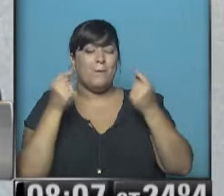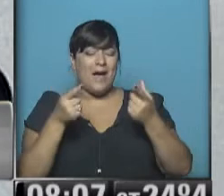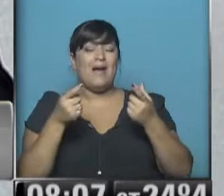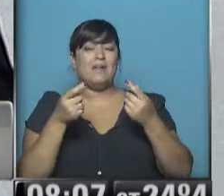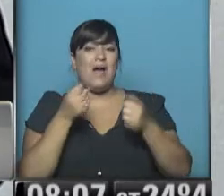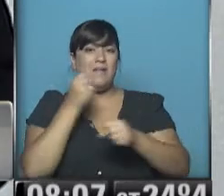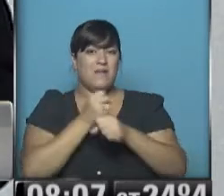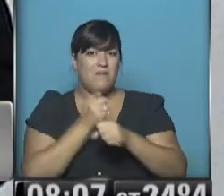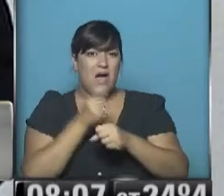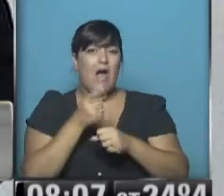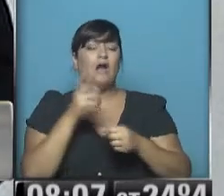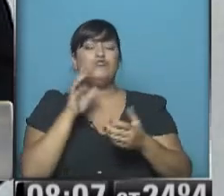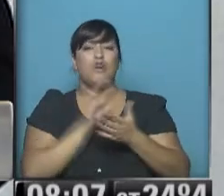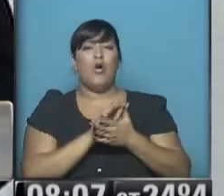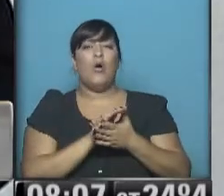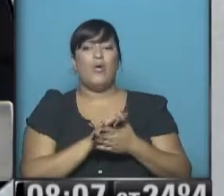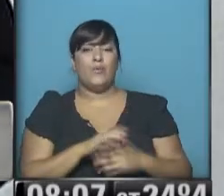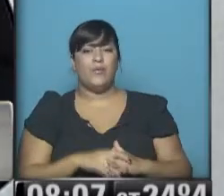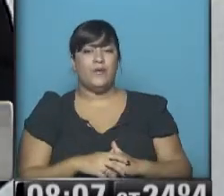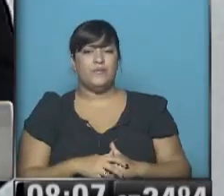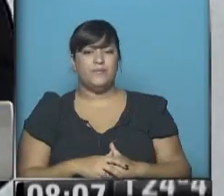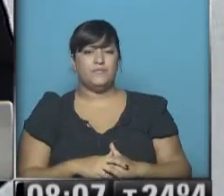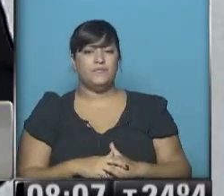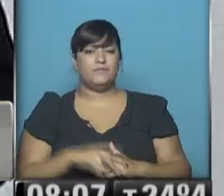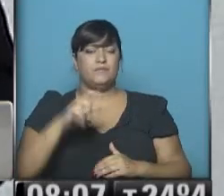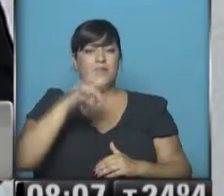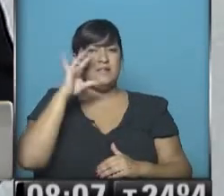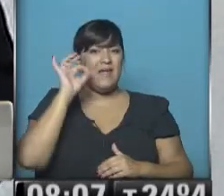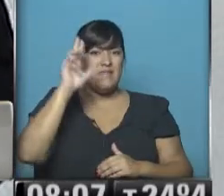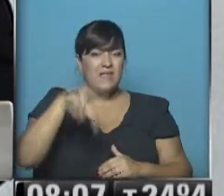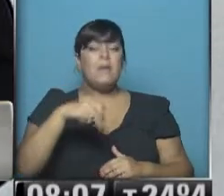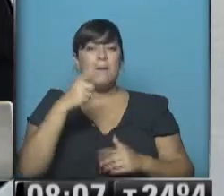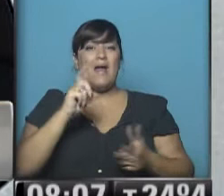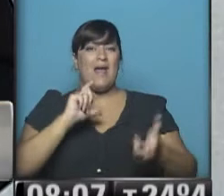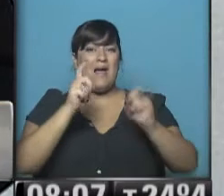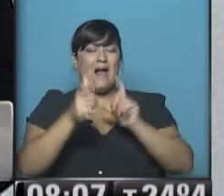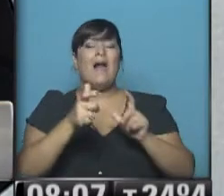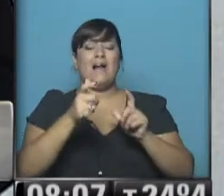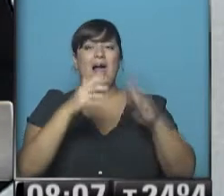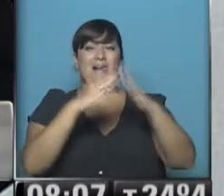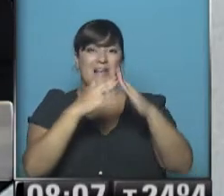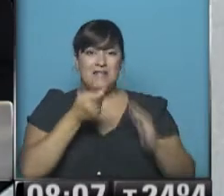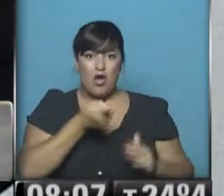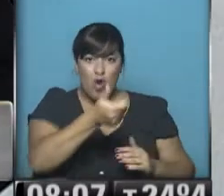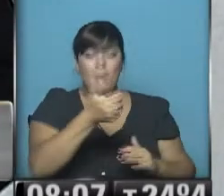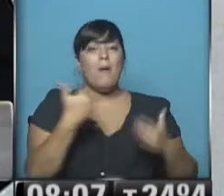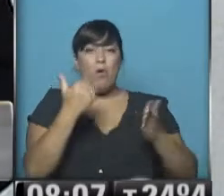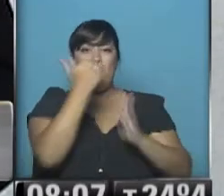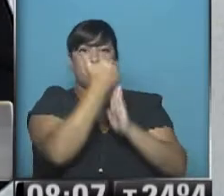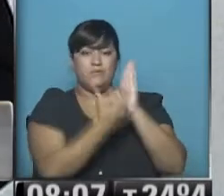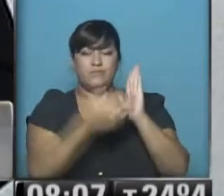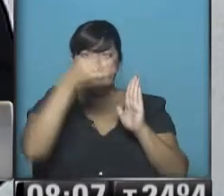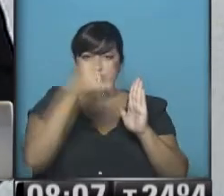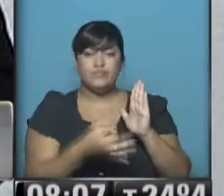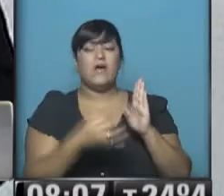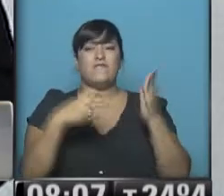efectivamente del uso de los edil para las transacciones inmobiliarias puedan cumplir estos requisitos o sea la supervisión